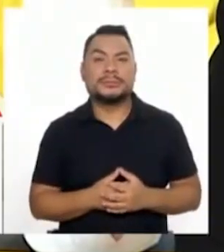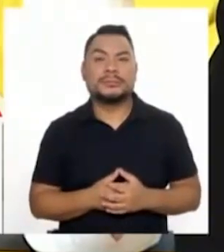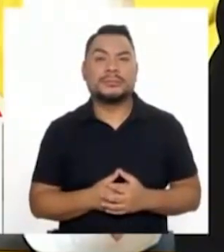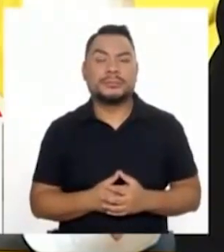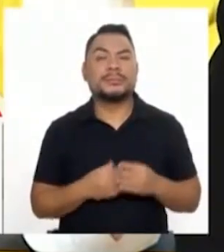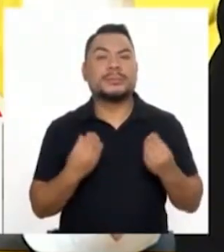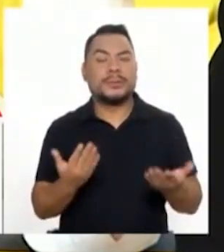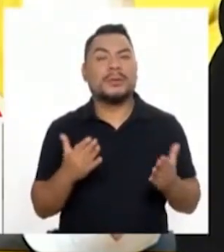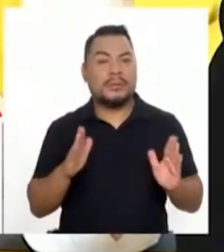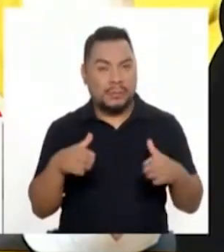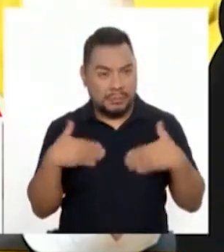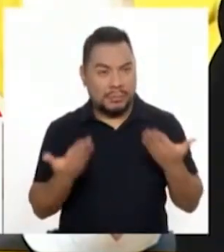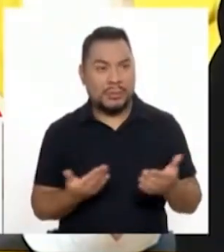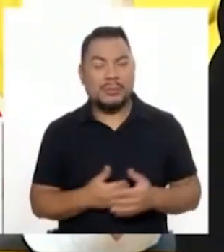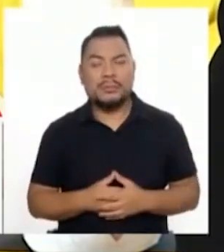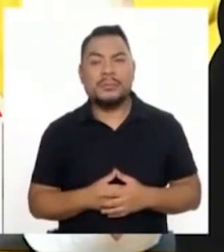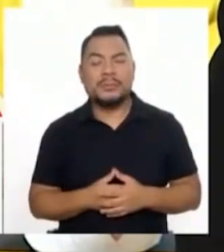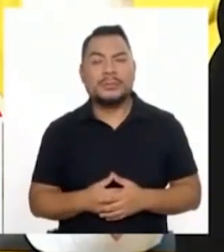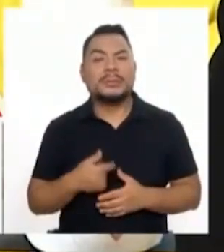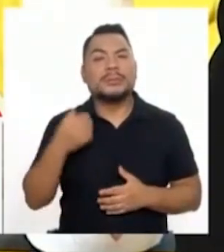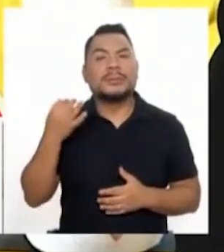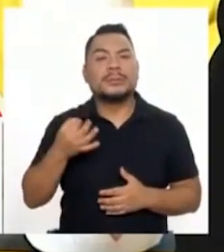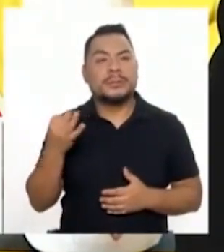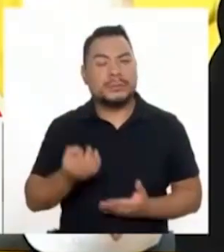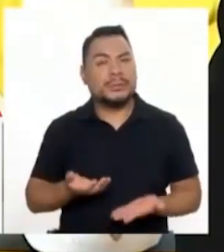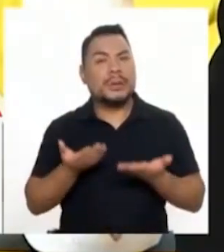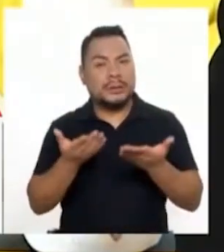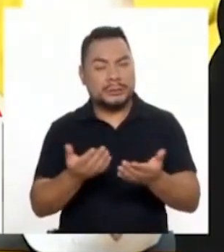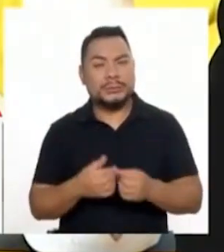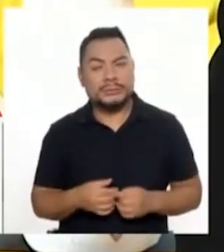para que podamos garantizar